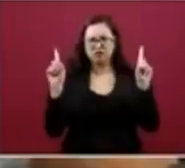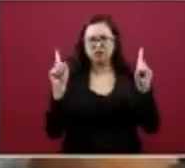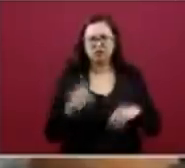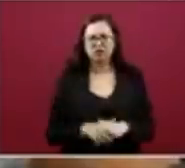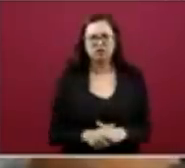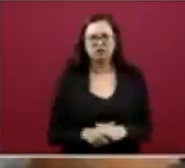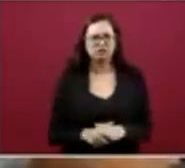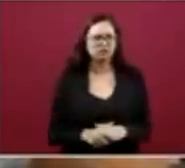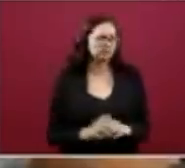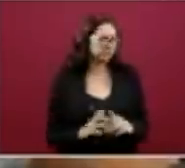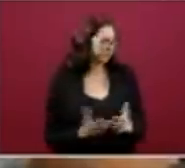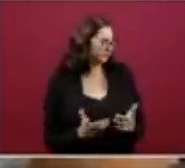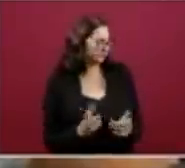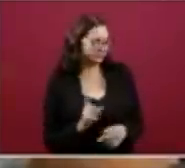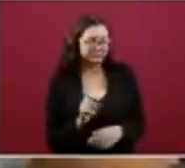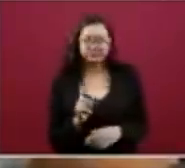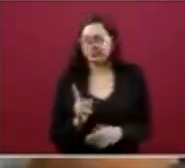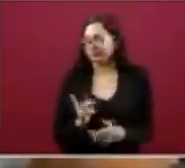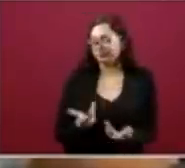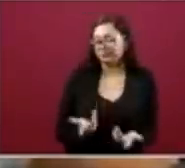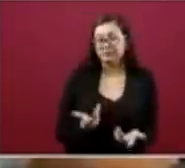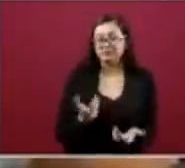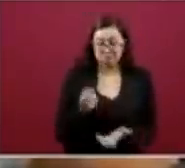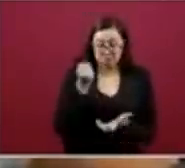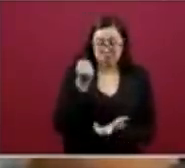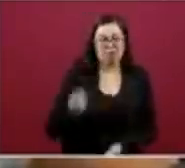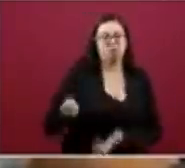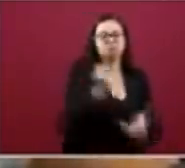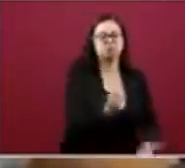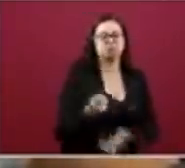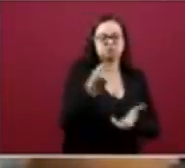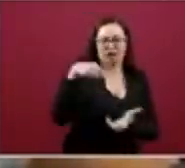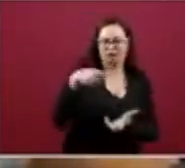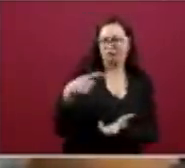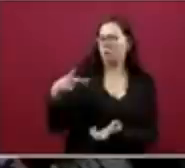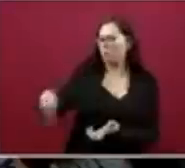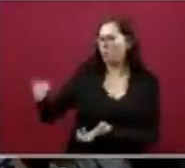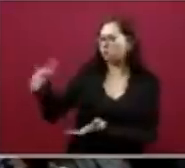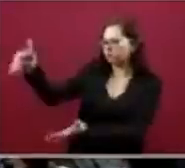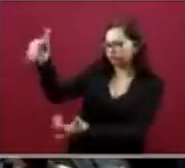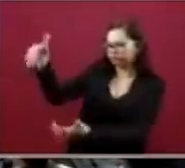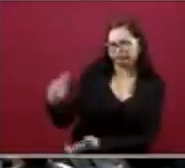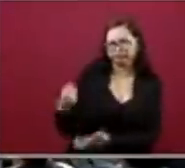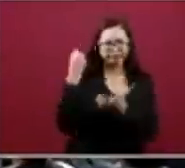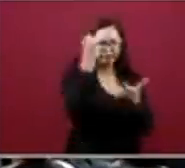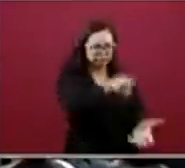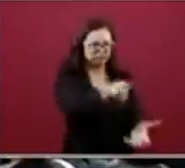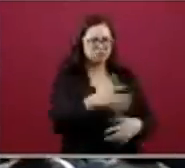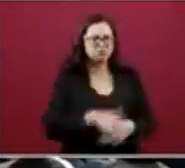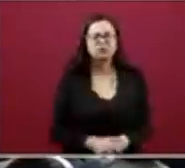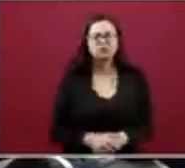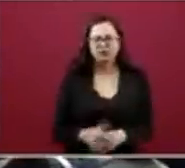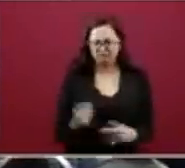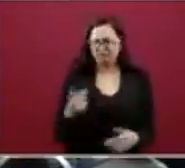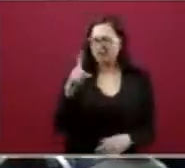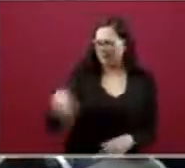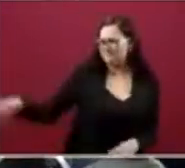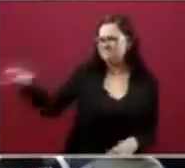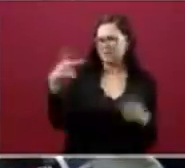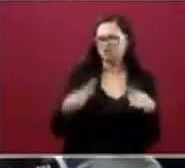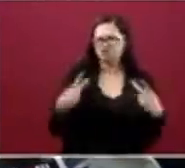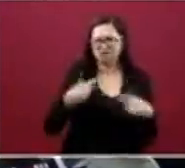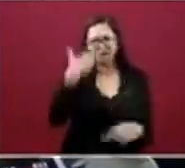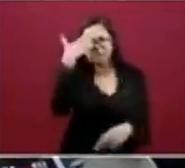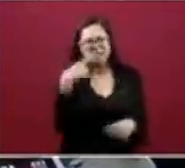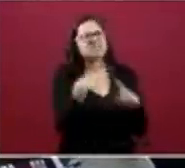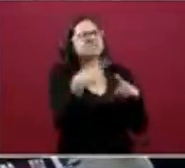además, porque era dinero del pueblo de México. ¿No le parecería que el pueblo de México debería de conocer esa